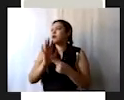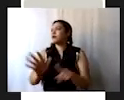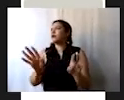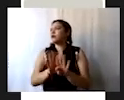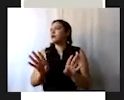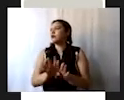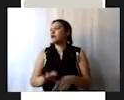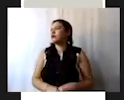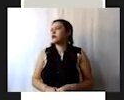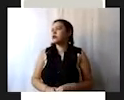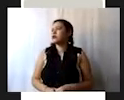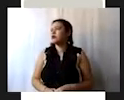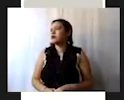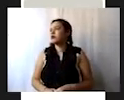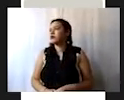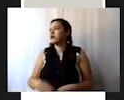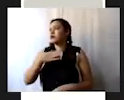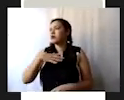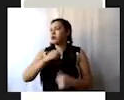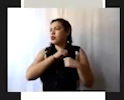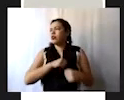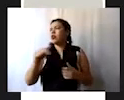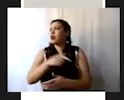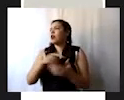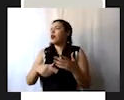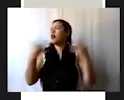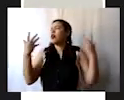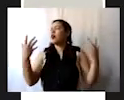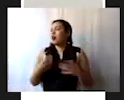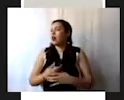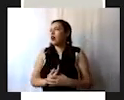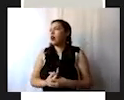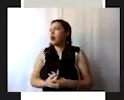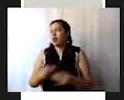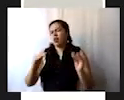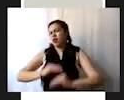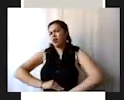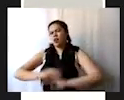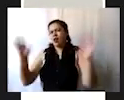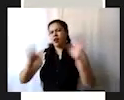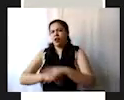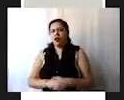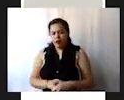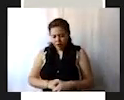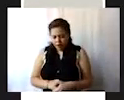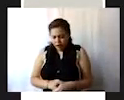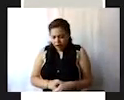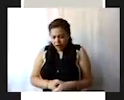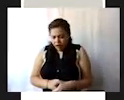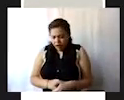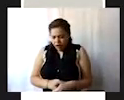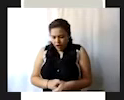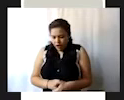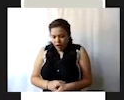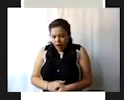mi autoridad local esto, y por supuesto que tengamos